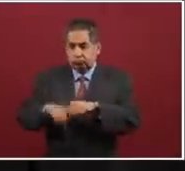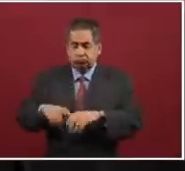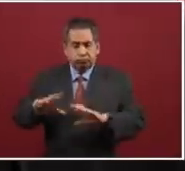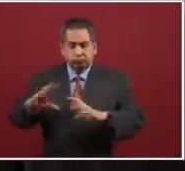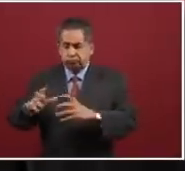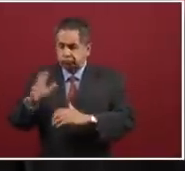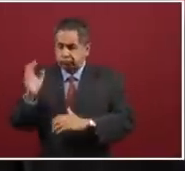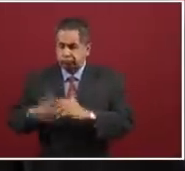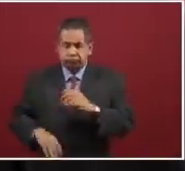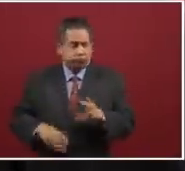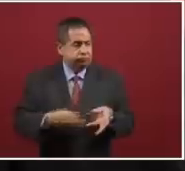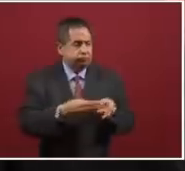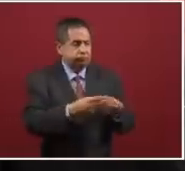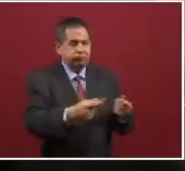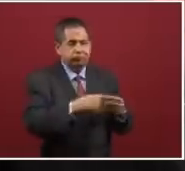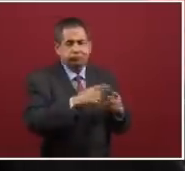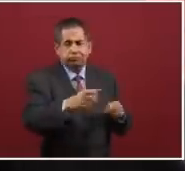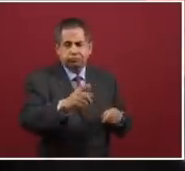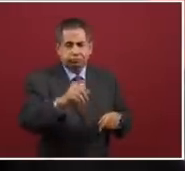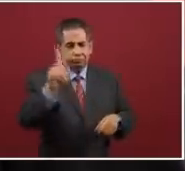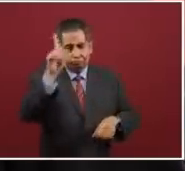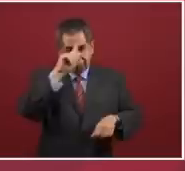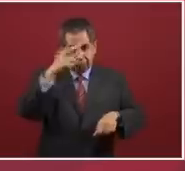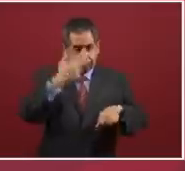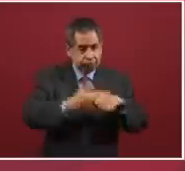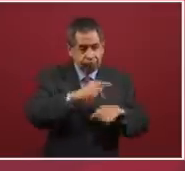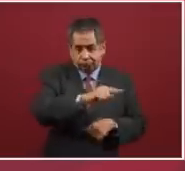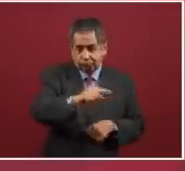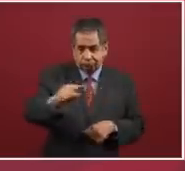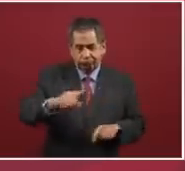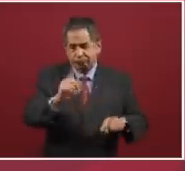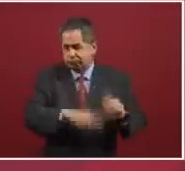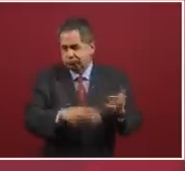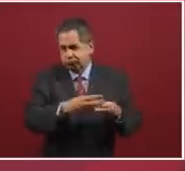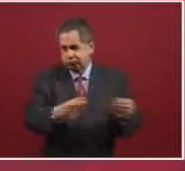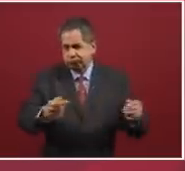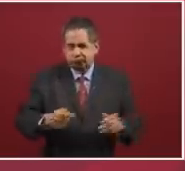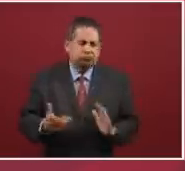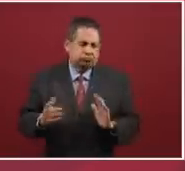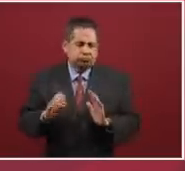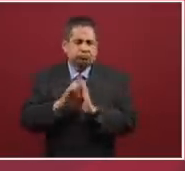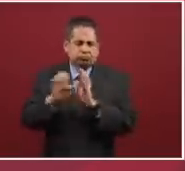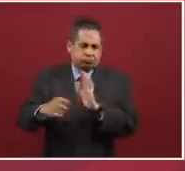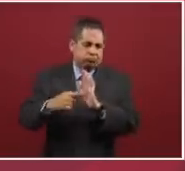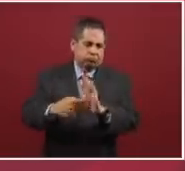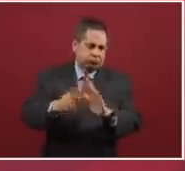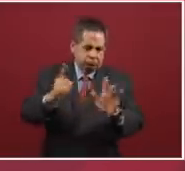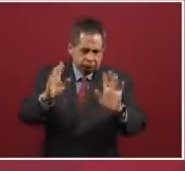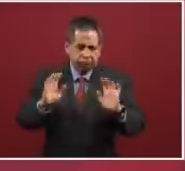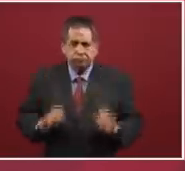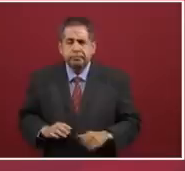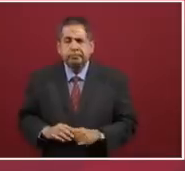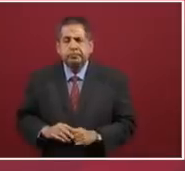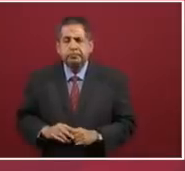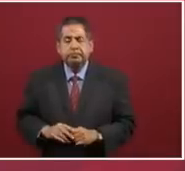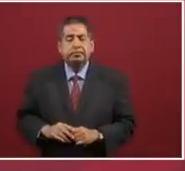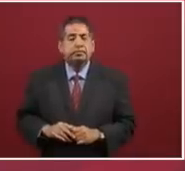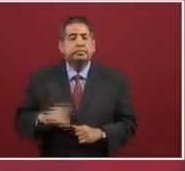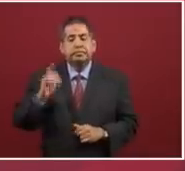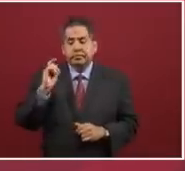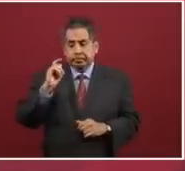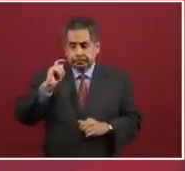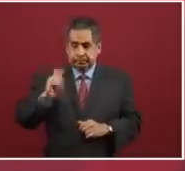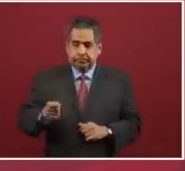Desaparece el cargo de asesor, por ponerle un ejemplo. Eso va a